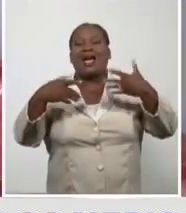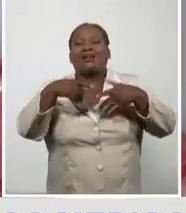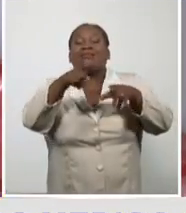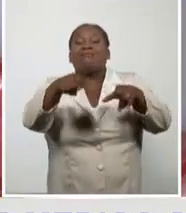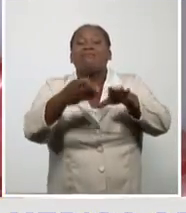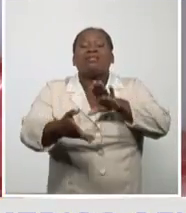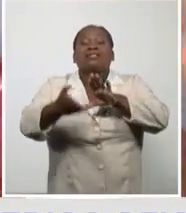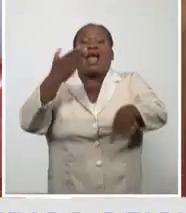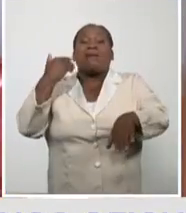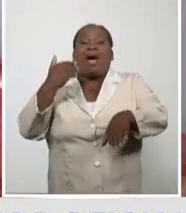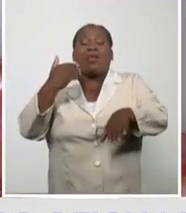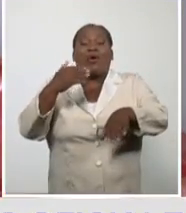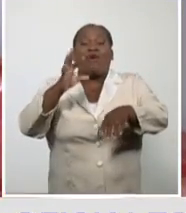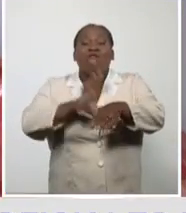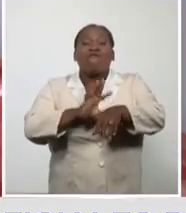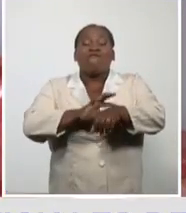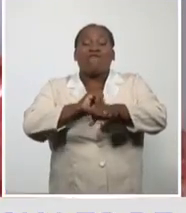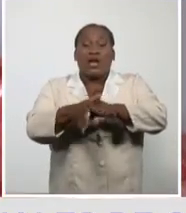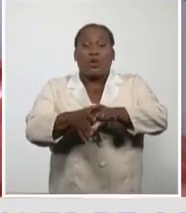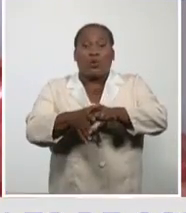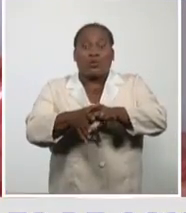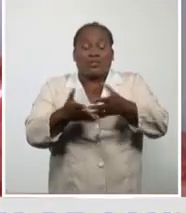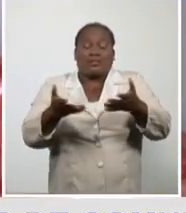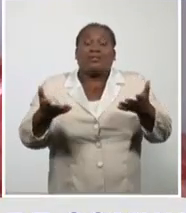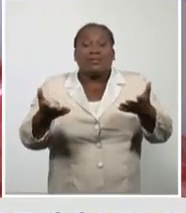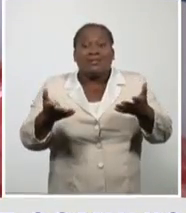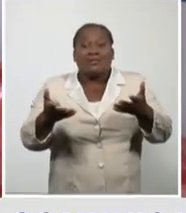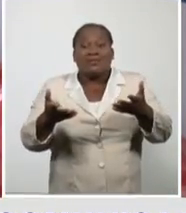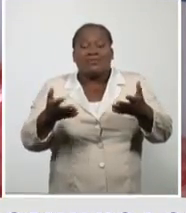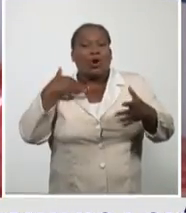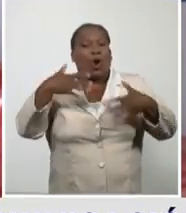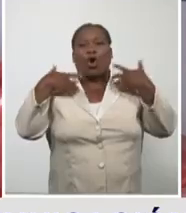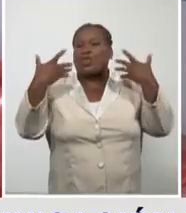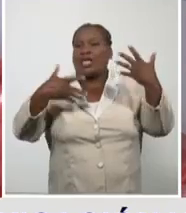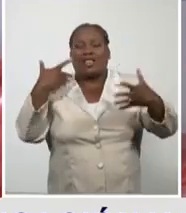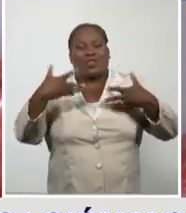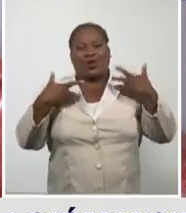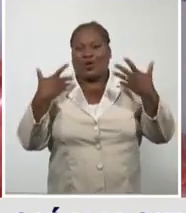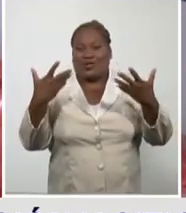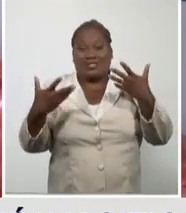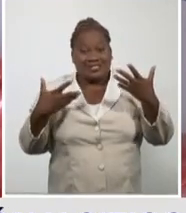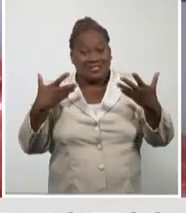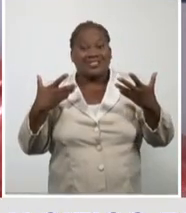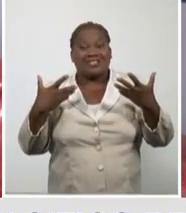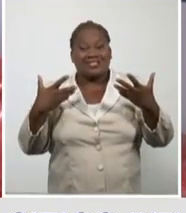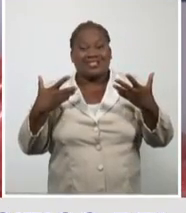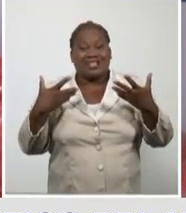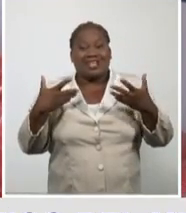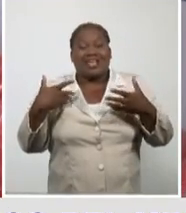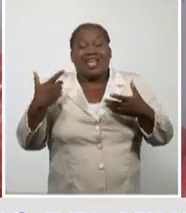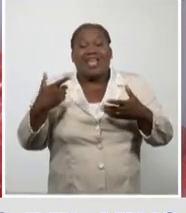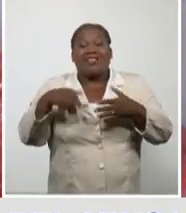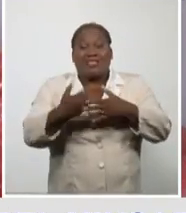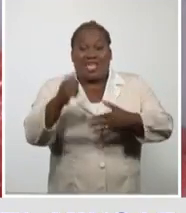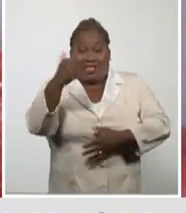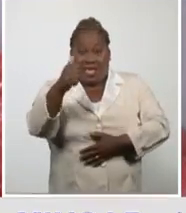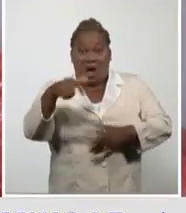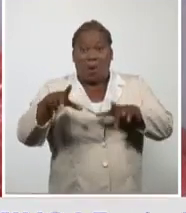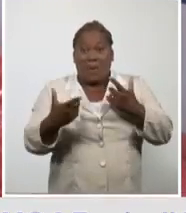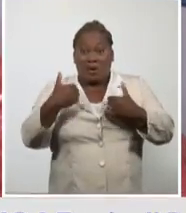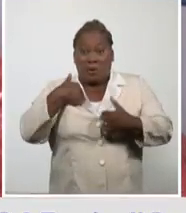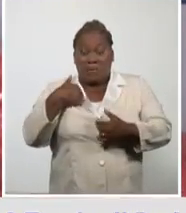la epidemia esa, que me ha salvado ella. Me contento y feliz porque hoy, ahora el día 10 cumplo 67 años y ¿sabes cómo